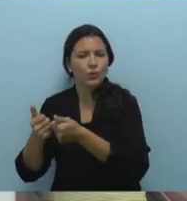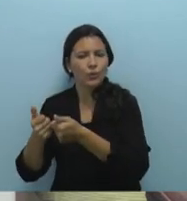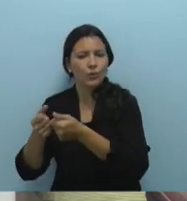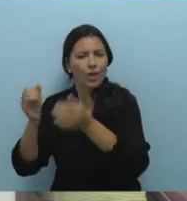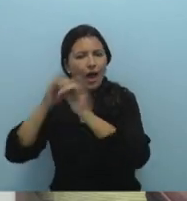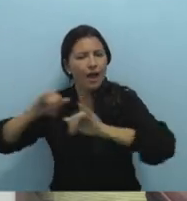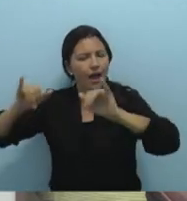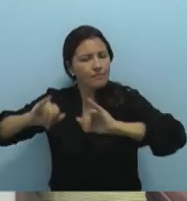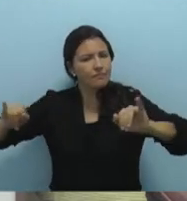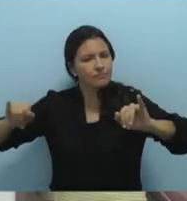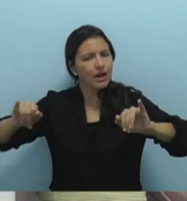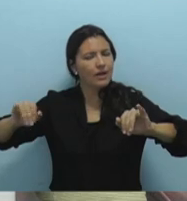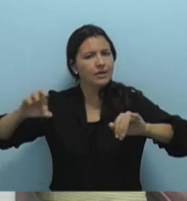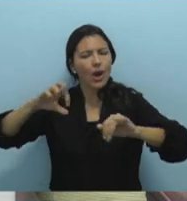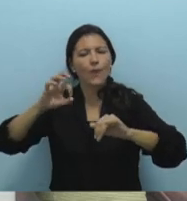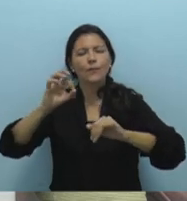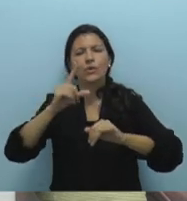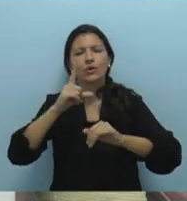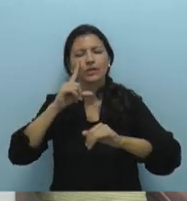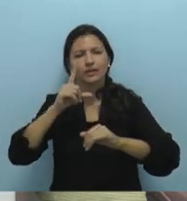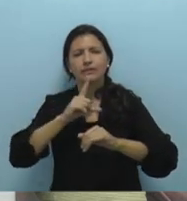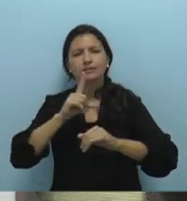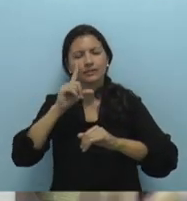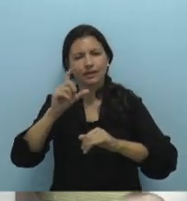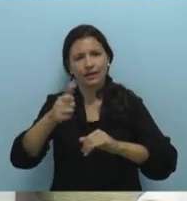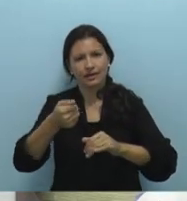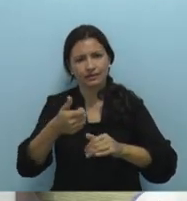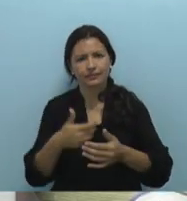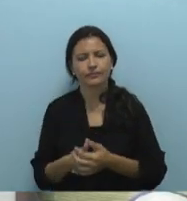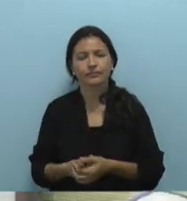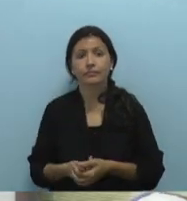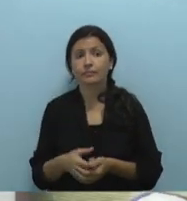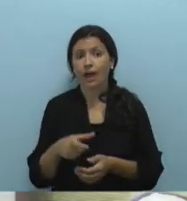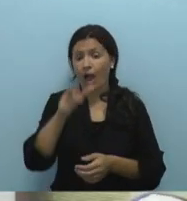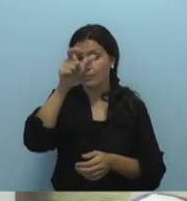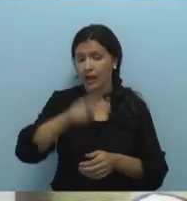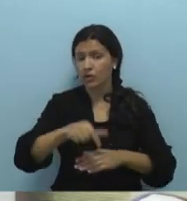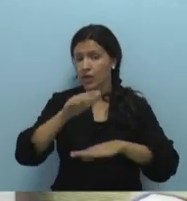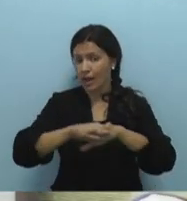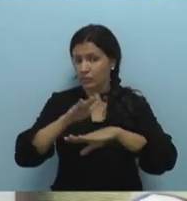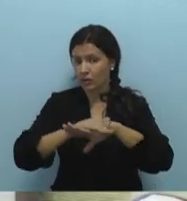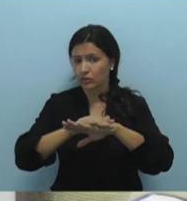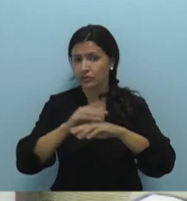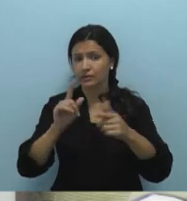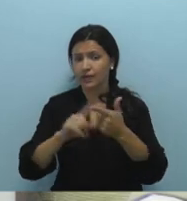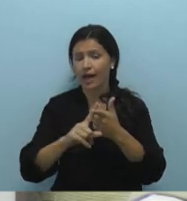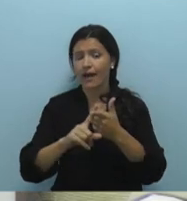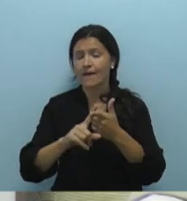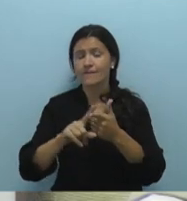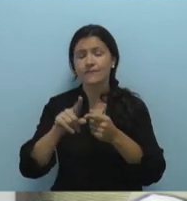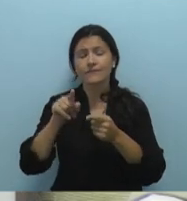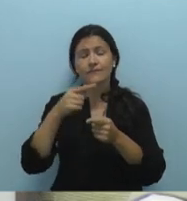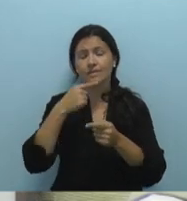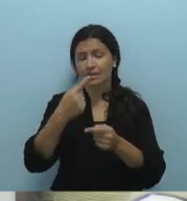ser utilizadas en las campañas electorales. Lo dijo el imputado y el procesado y el condenado en